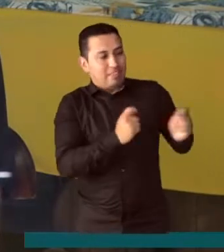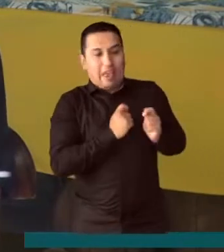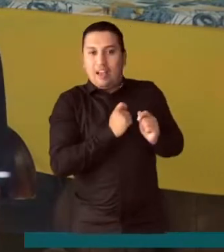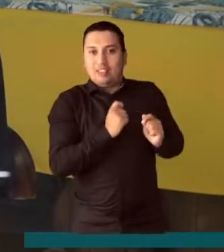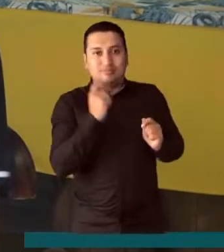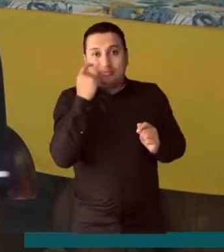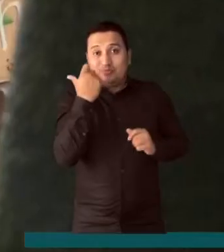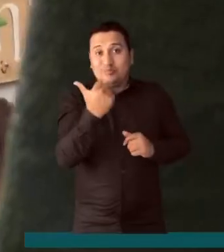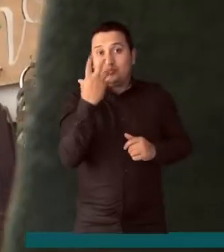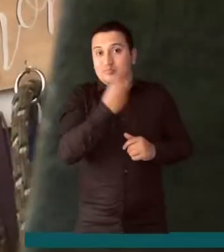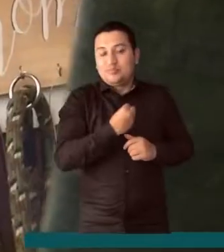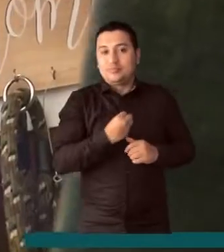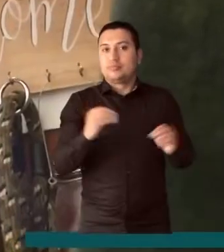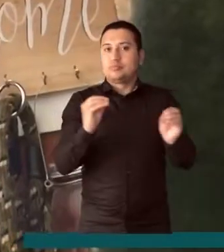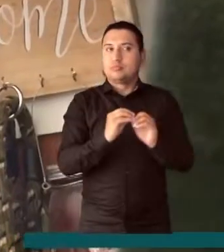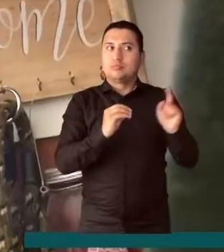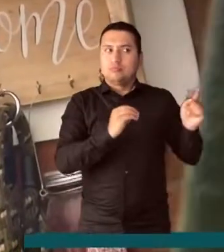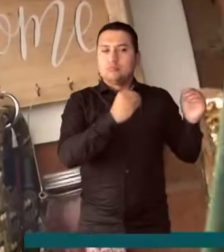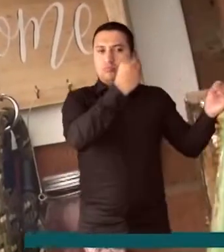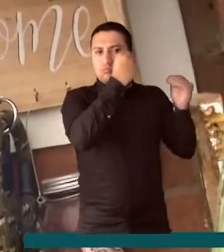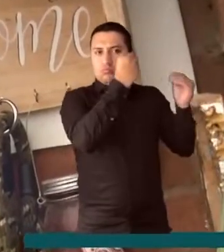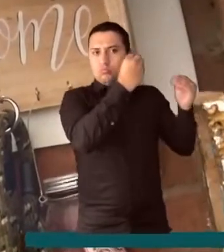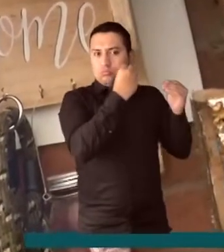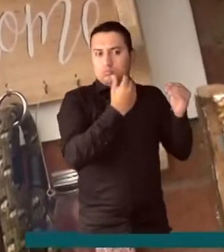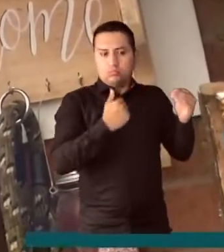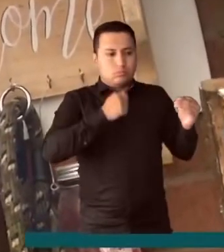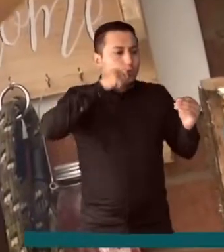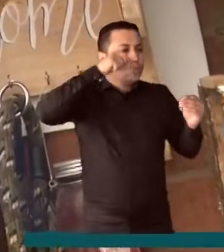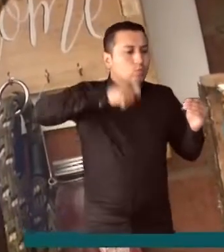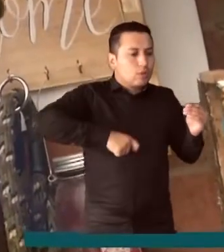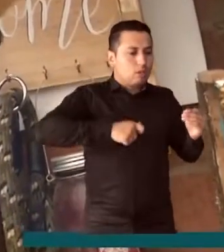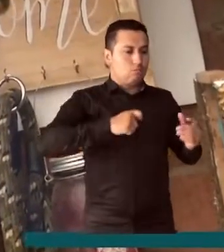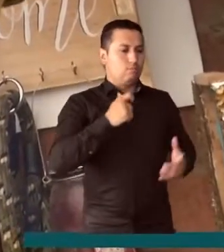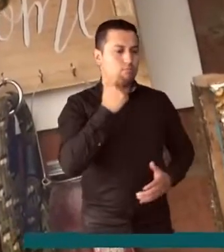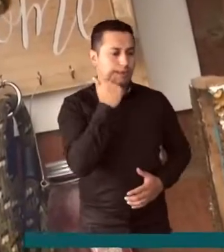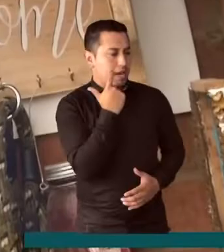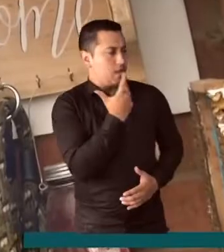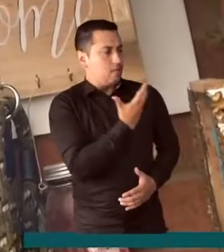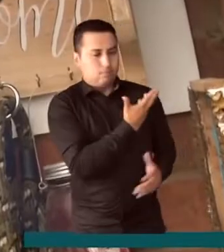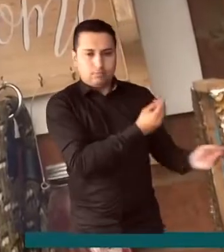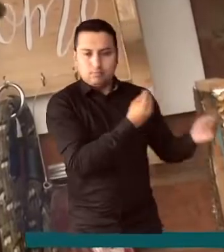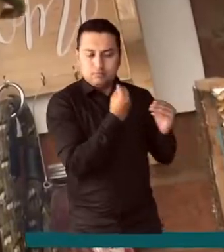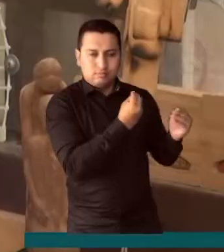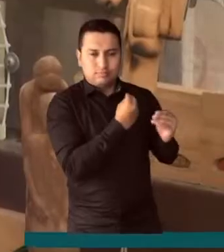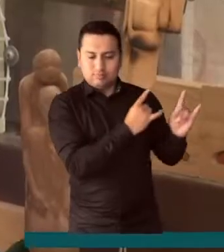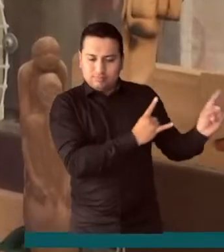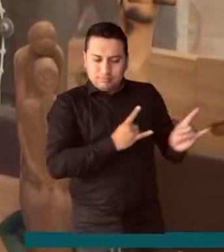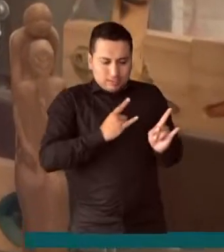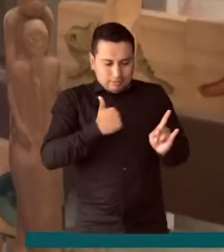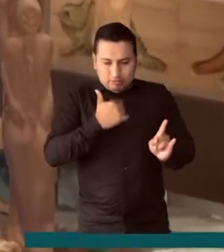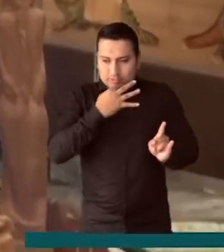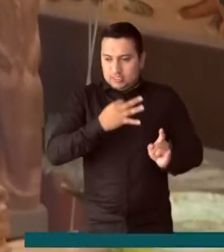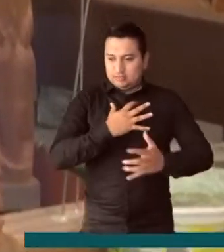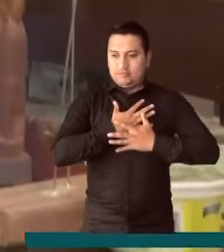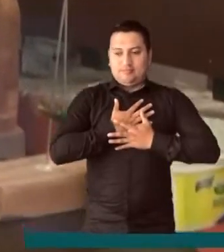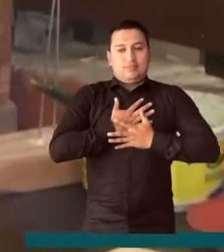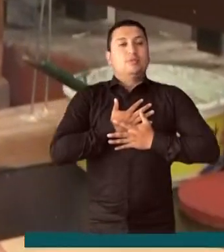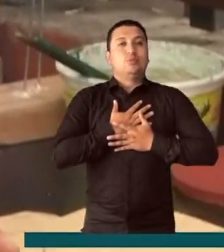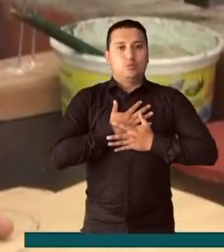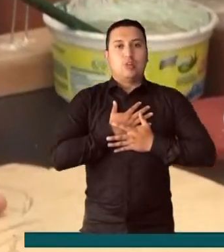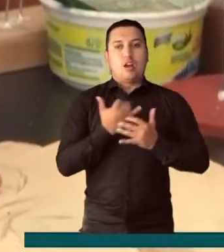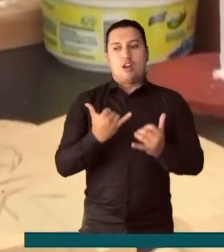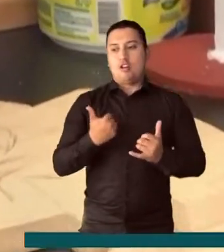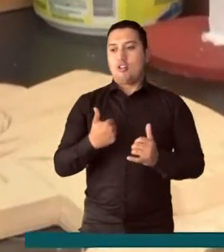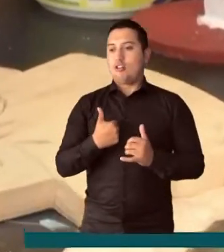tan maravilloso. Y pues no, a partir de también de sus enseñanzas como hombre, como padre, creo que él ha transmitido todo eso en